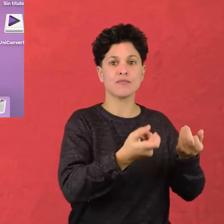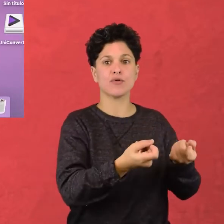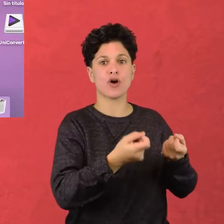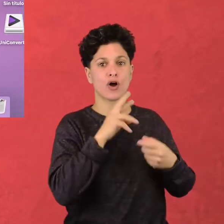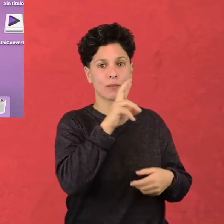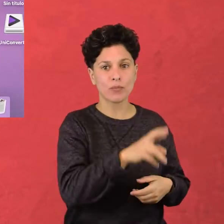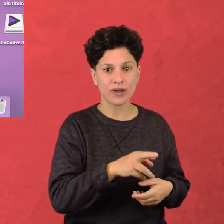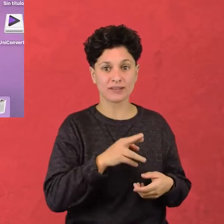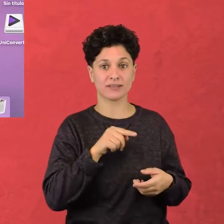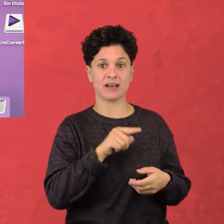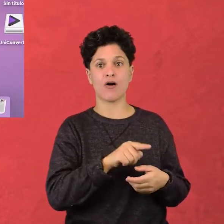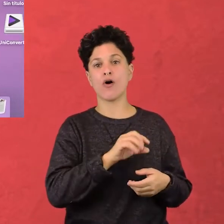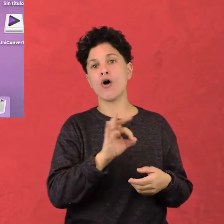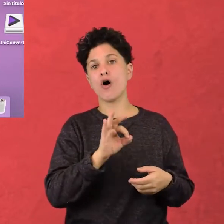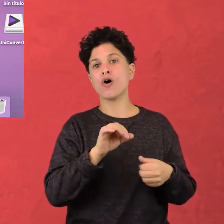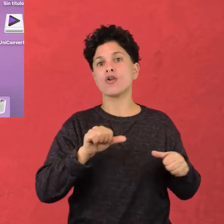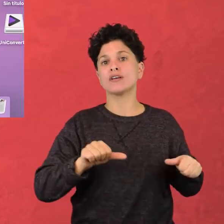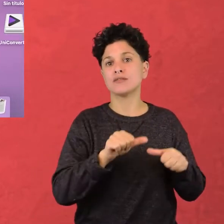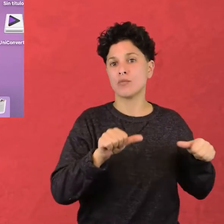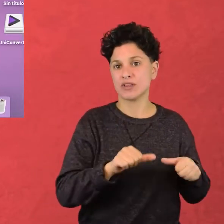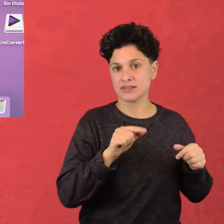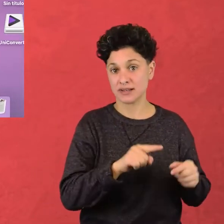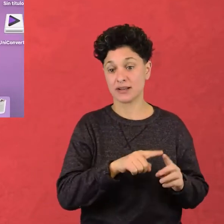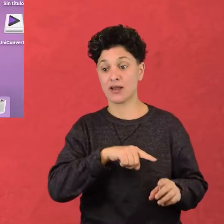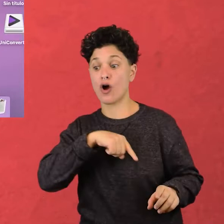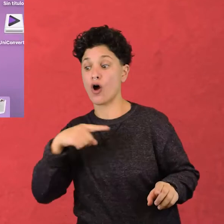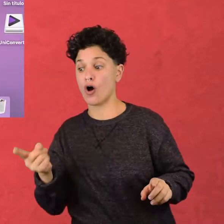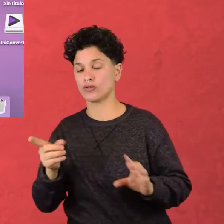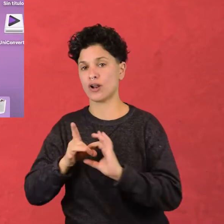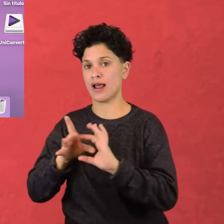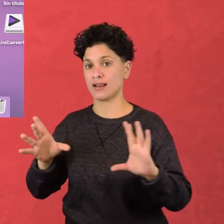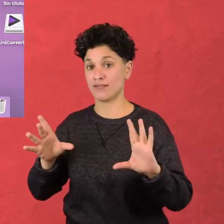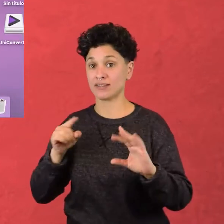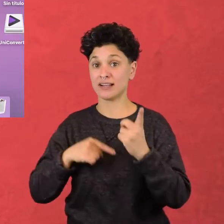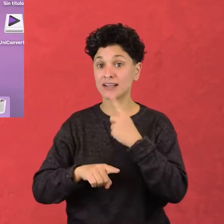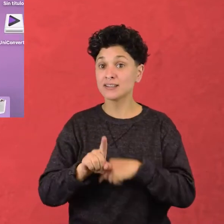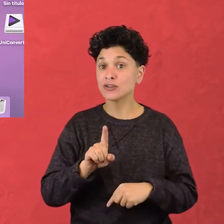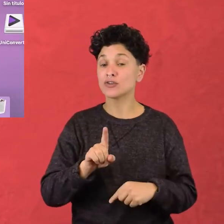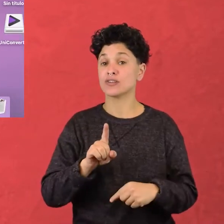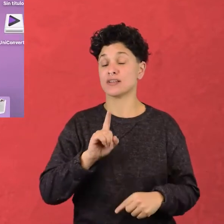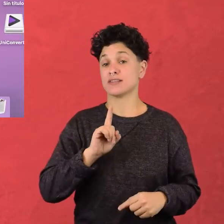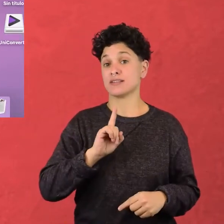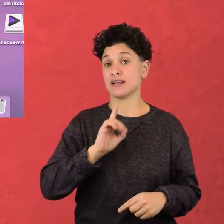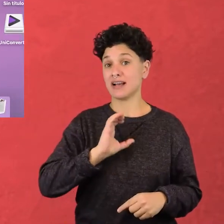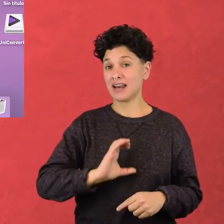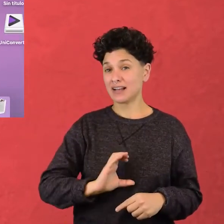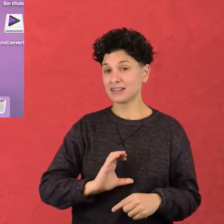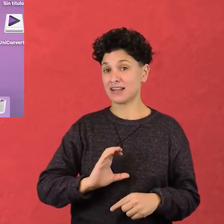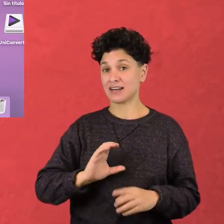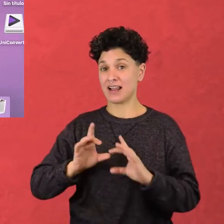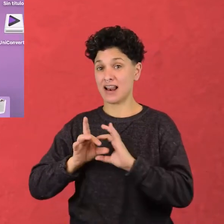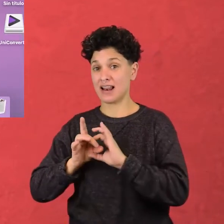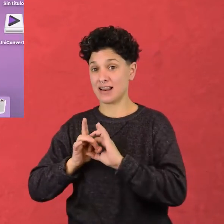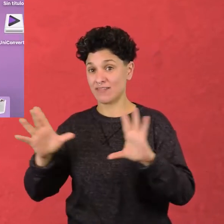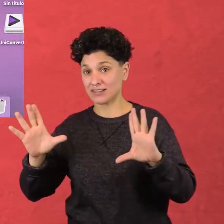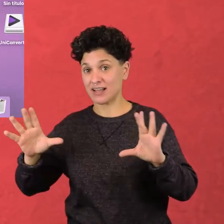y por otro lado, la libertad. Ahora Kant está diciendo que el carácter es lo mismo que la libertad. Y acá, en esta obra,